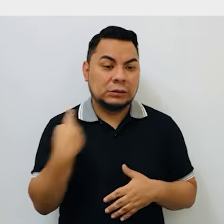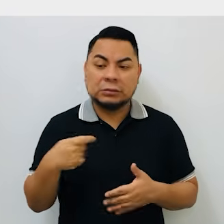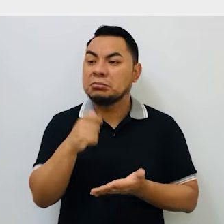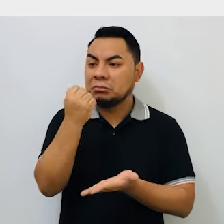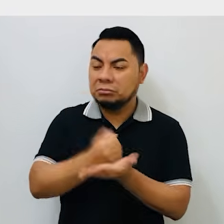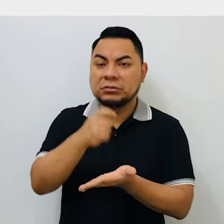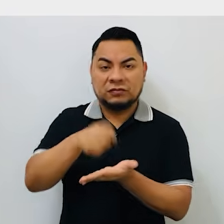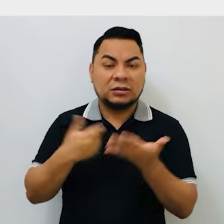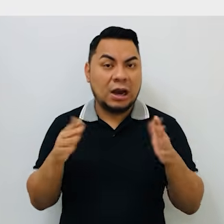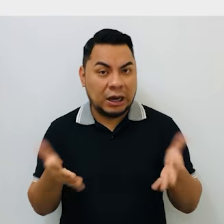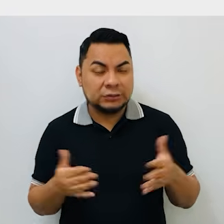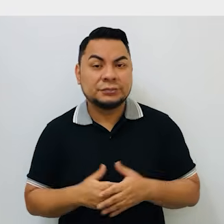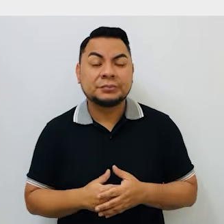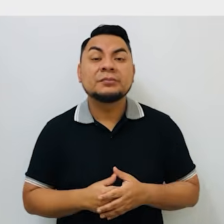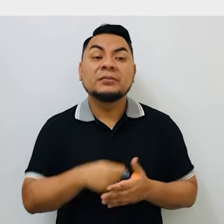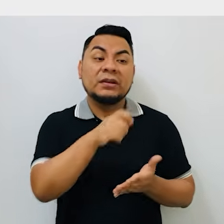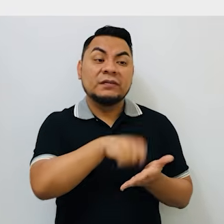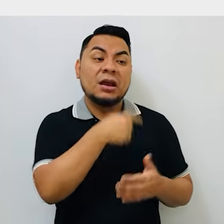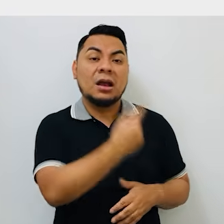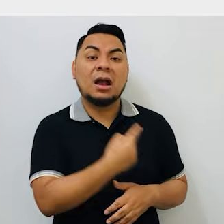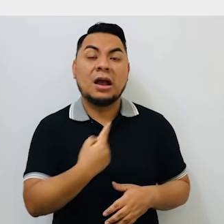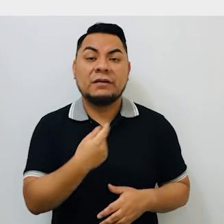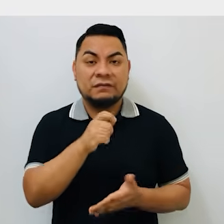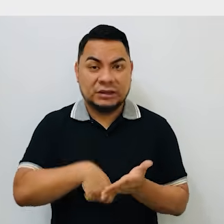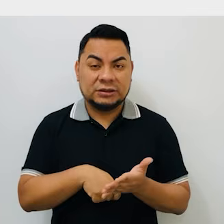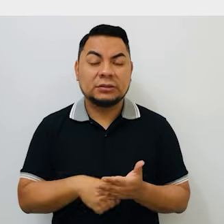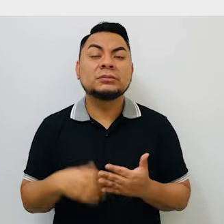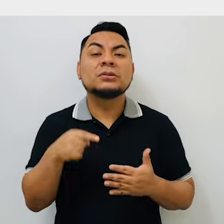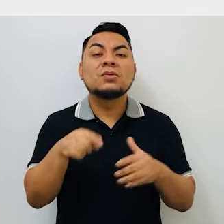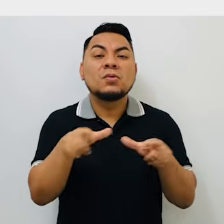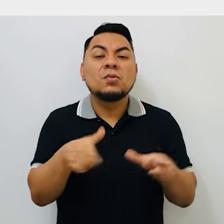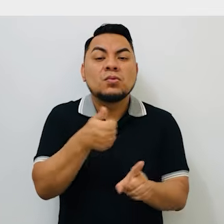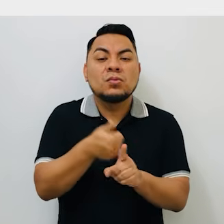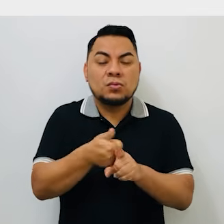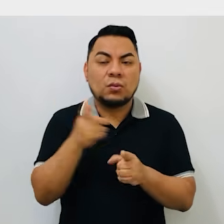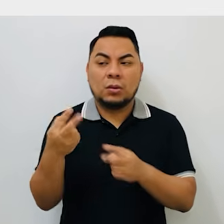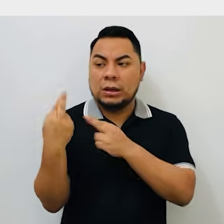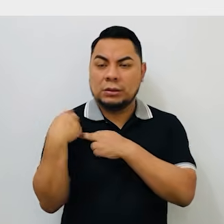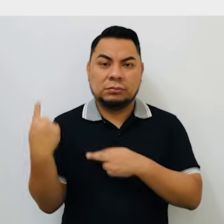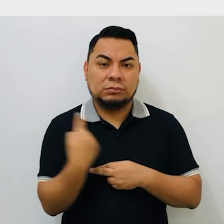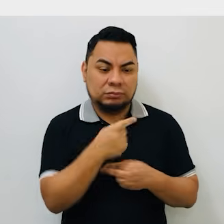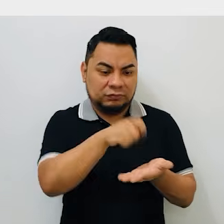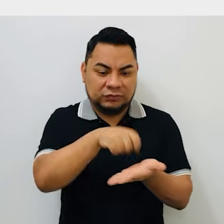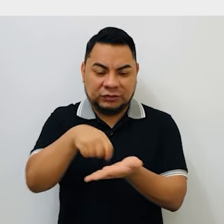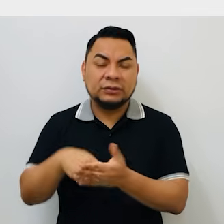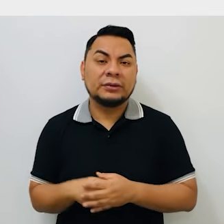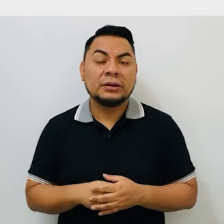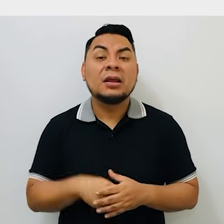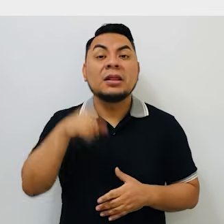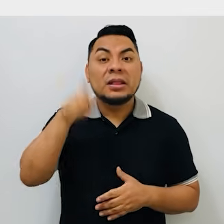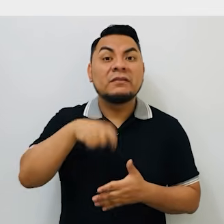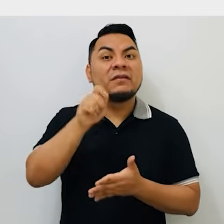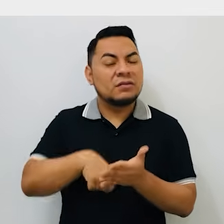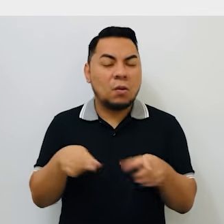de la mesa si hubiera, datos y firmas de cada miembro de mesa en el lugar que corresponde a su cargo.